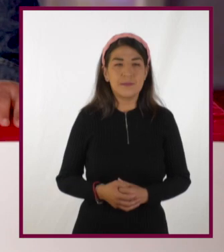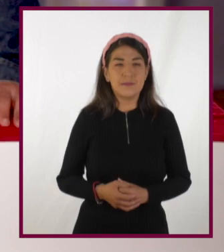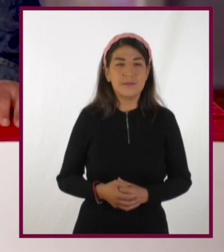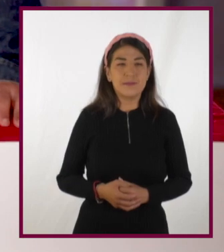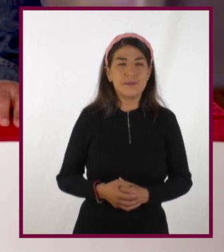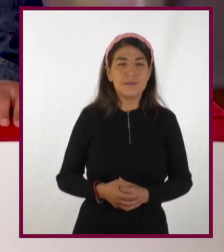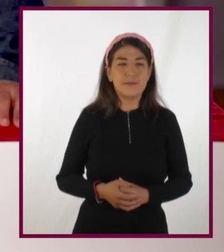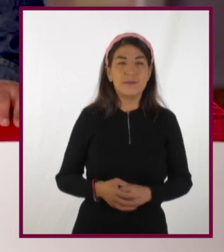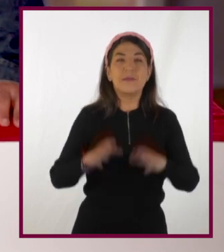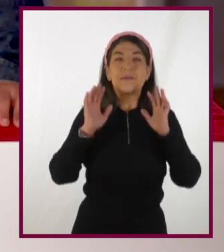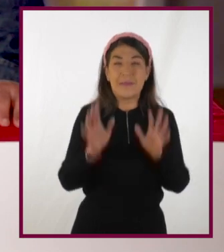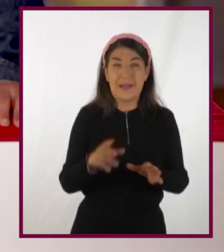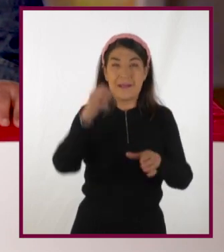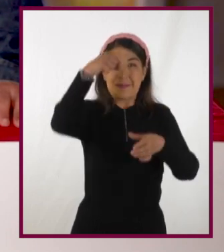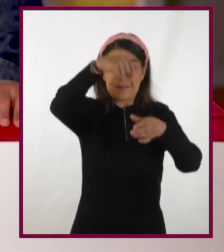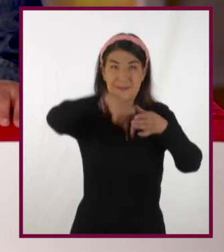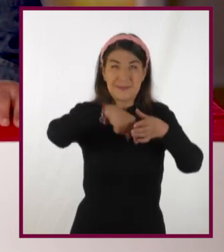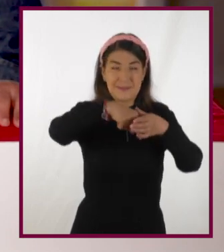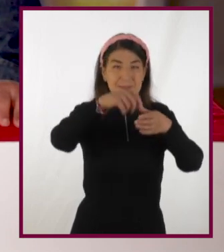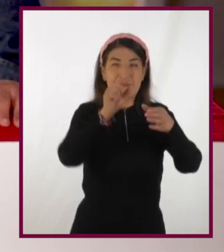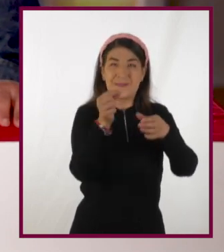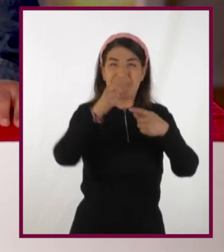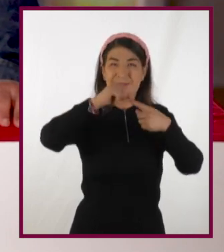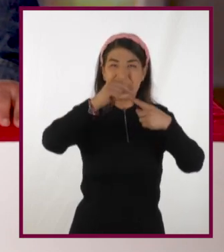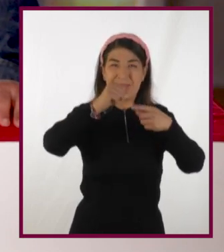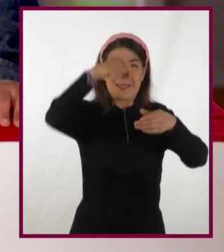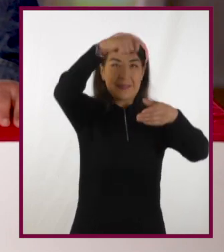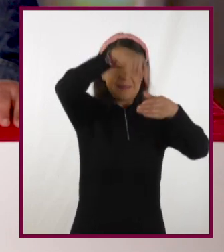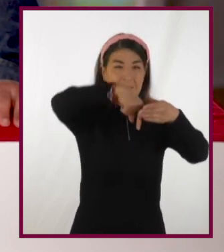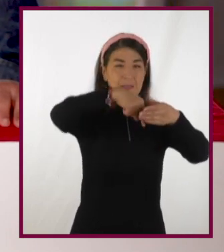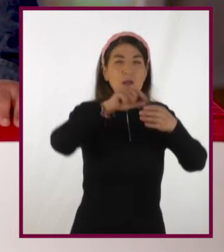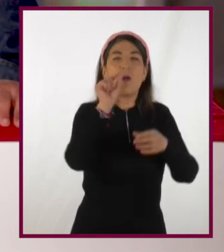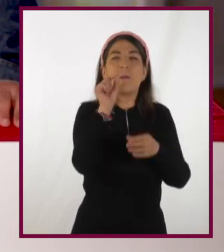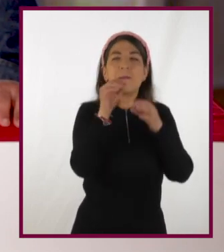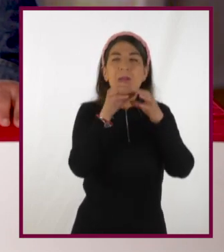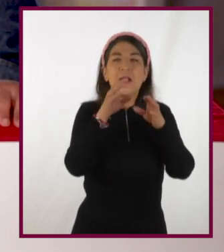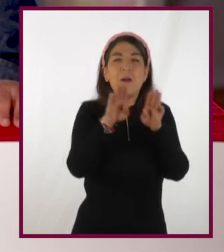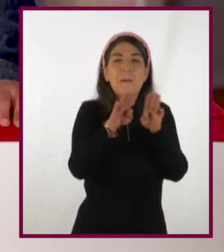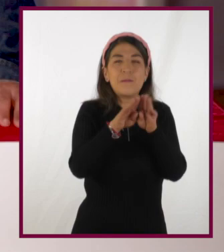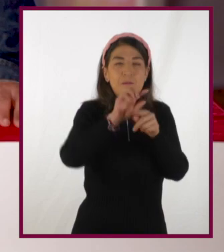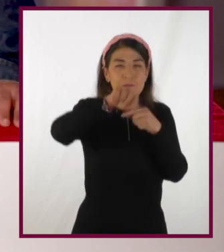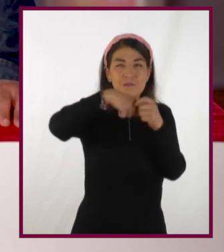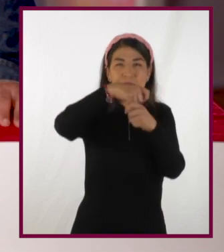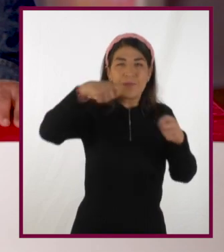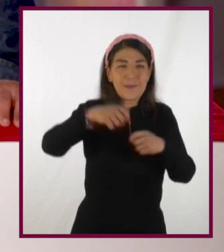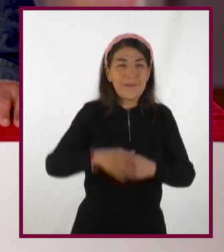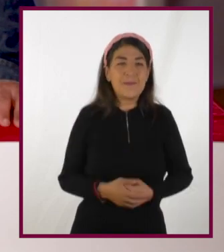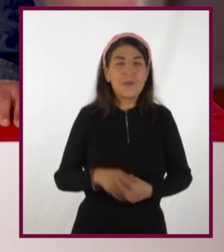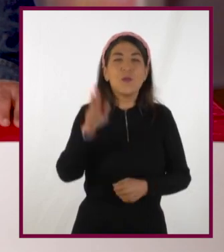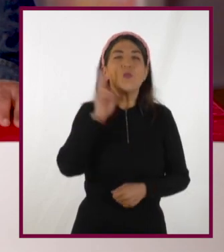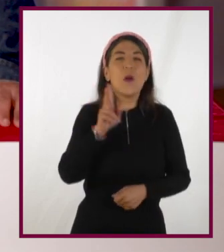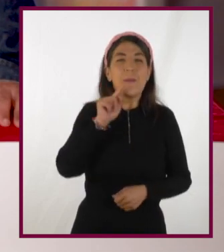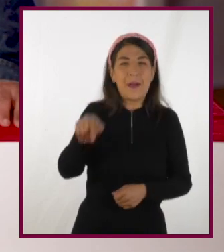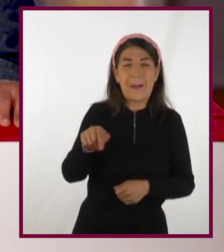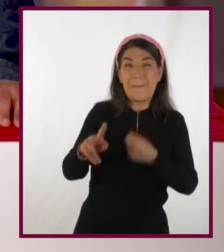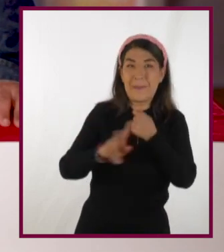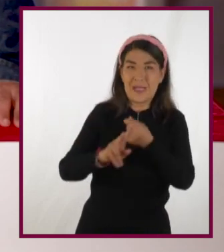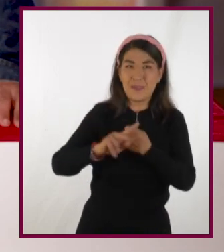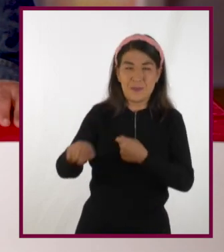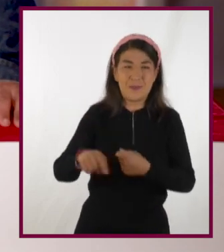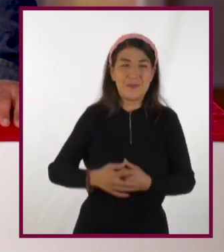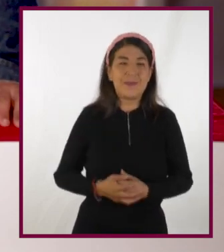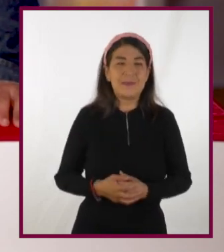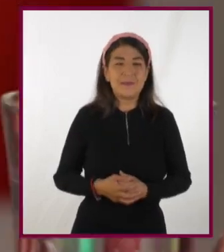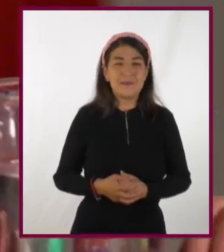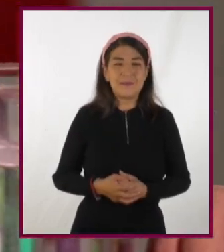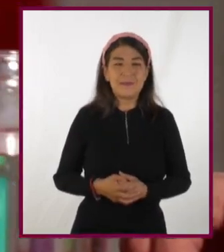Bien. Una vez que está la tuerca dentro del globo, hacemos un nudo y vemos y hacemos una prueba en el vaso, ¿no? Para ver si